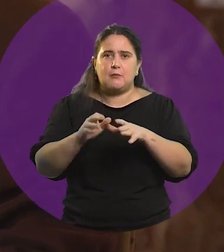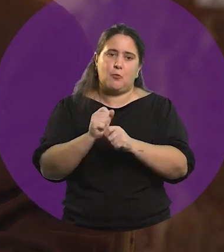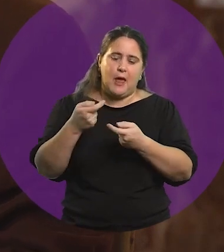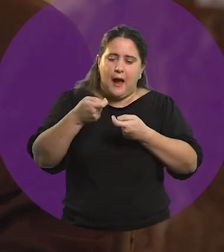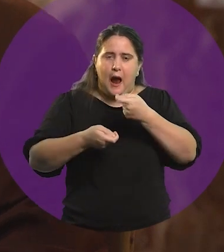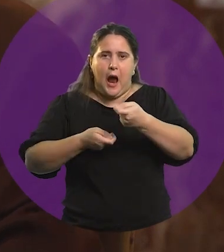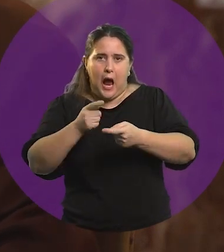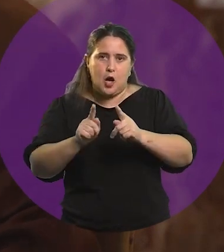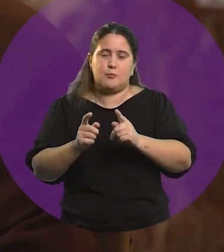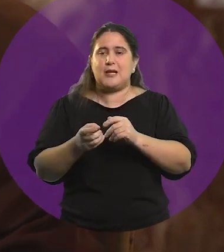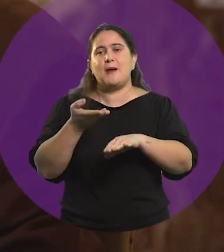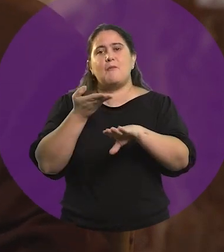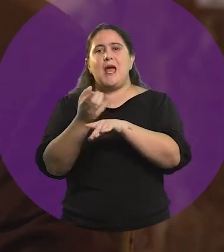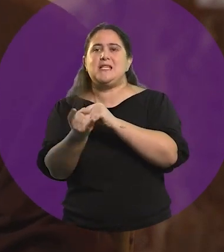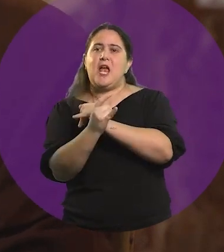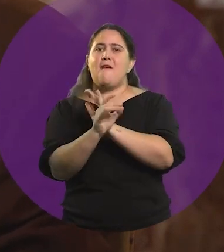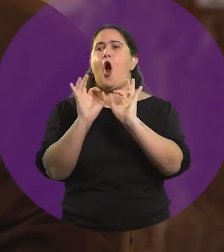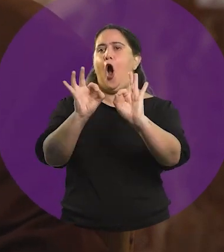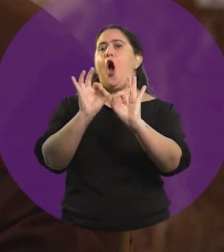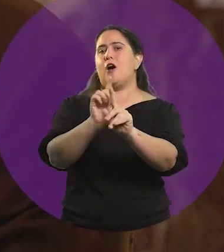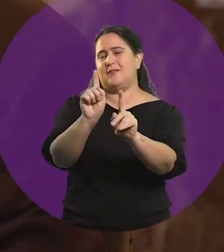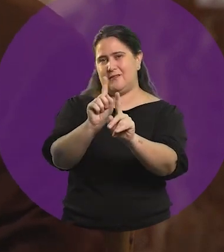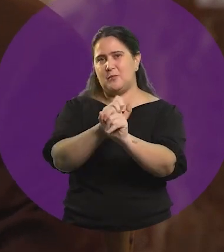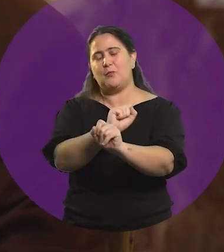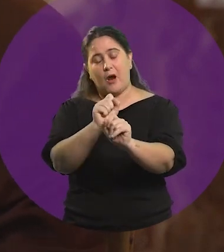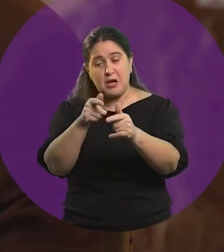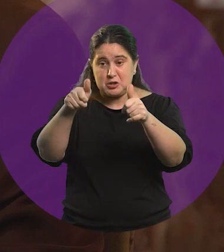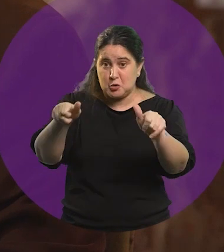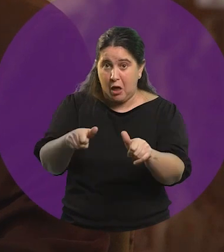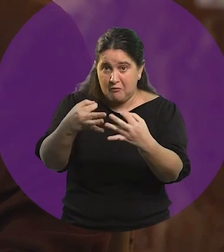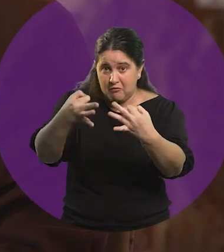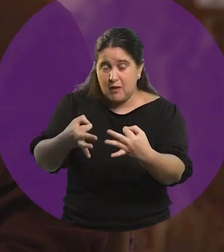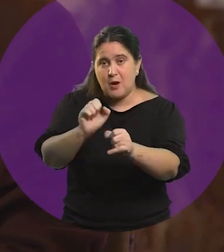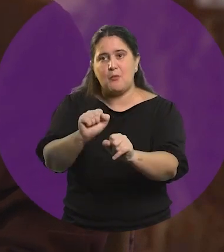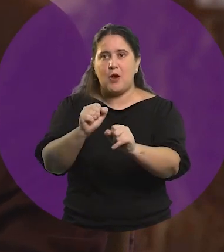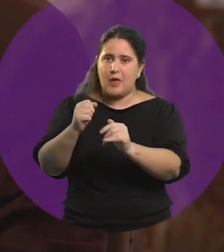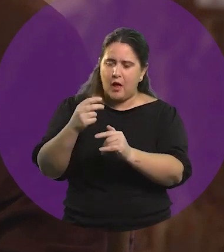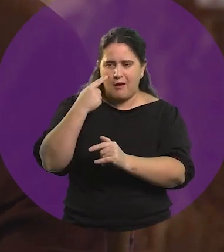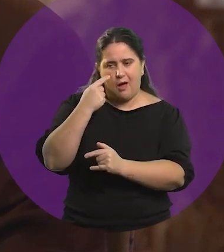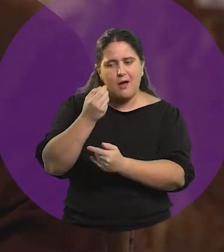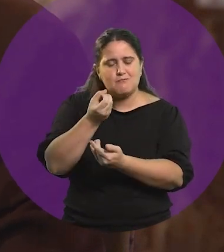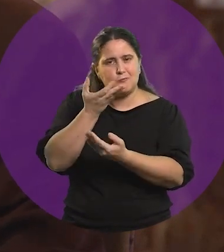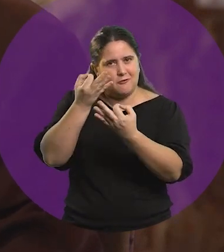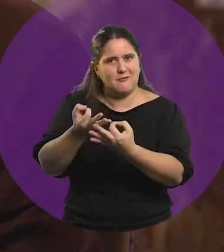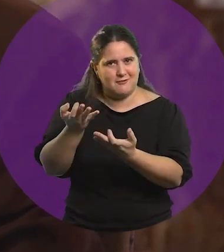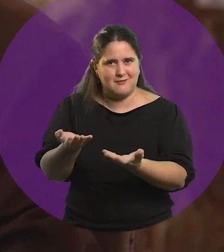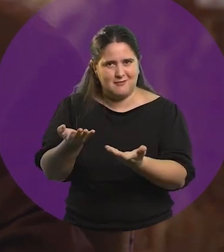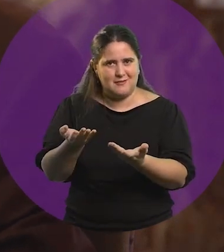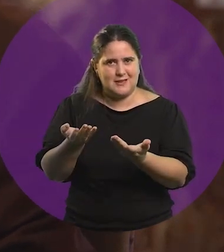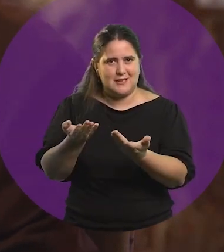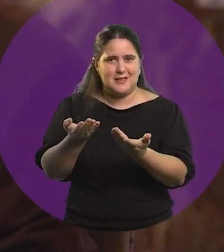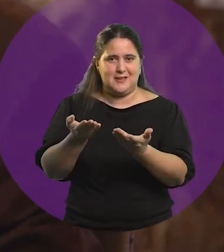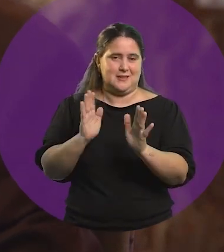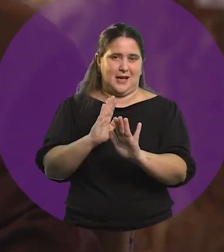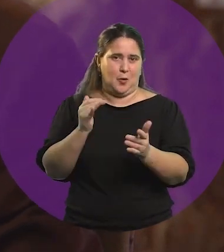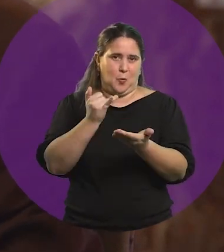sea, no le podemos pedir a Ceibal todo, pero sí en lo que está haciendo y se está haciendo bien, para poder dimensionar esas cuestiones. Y mi